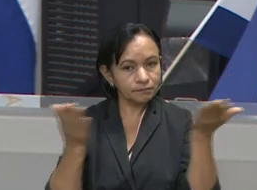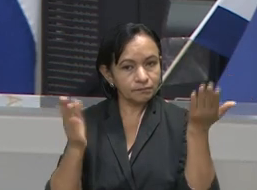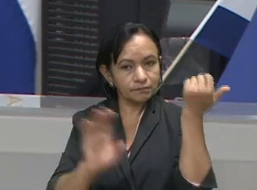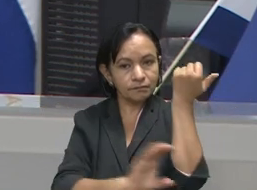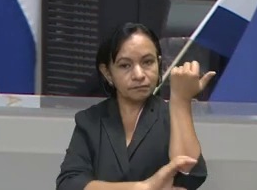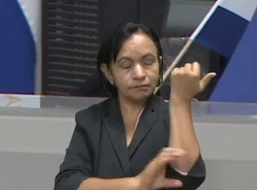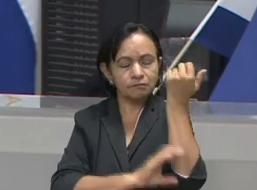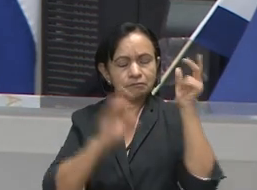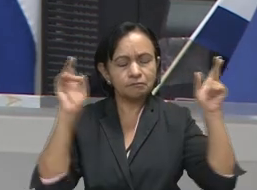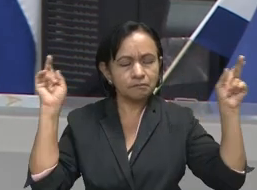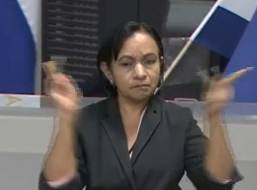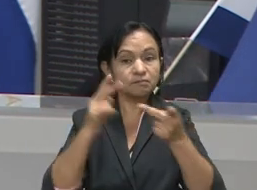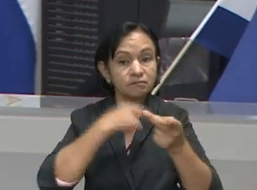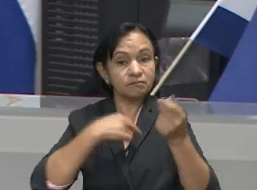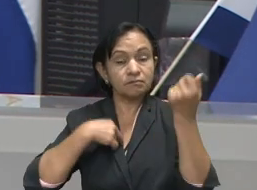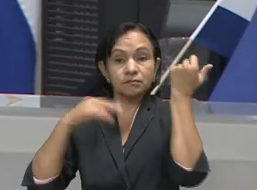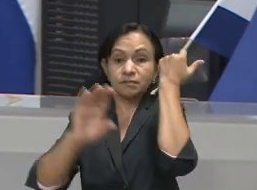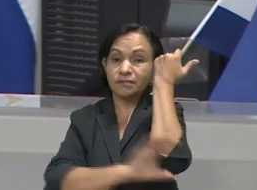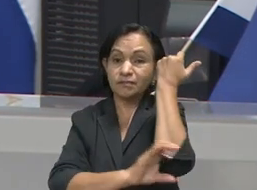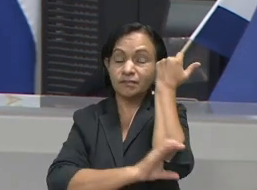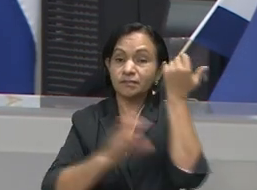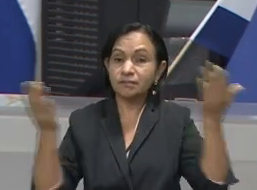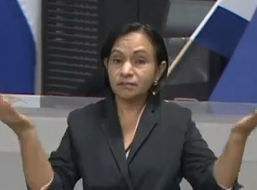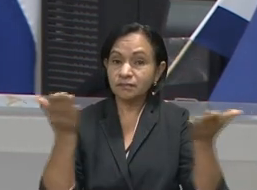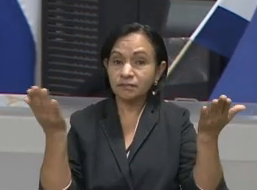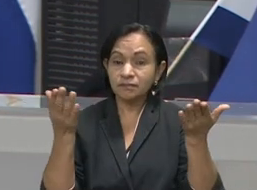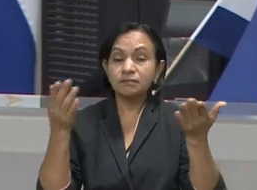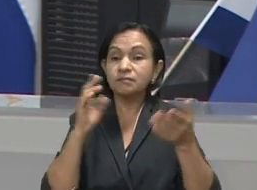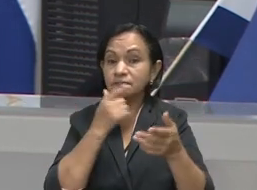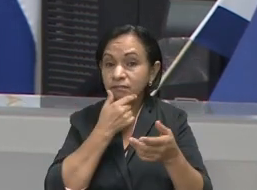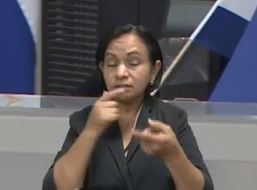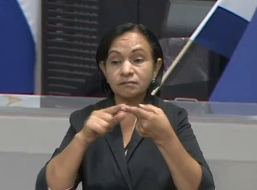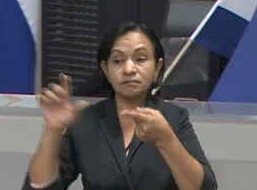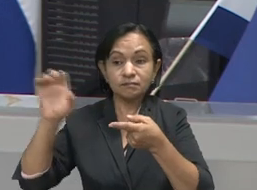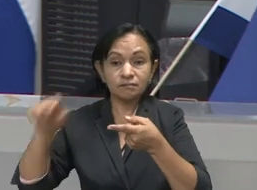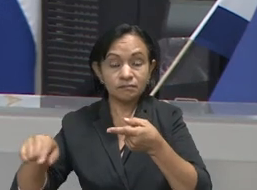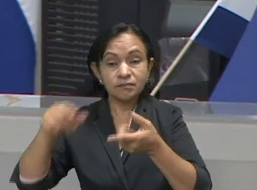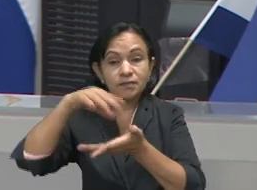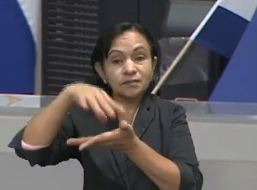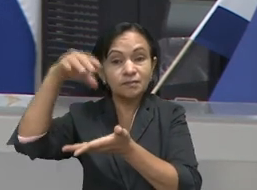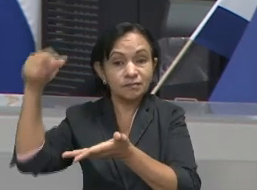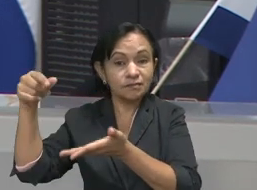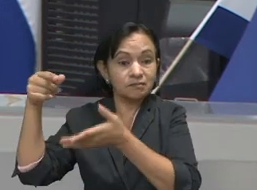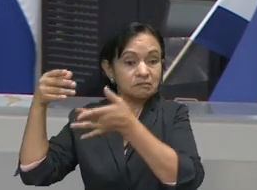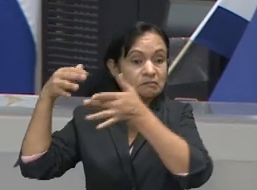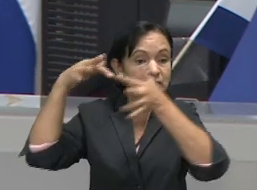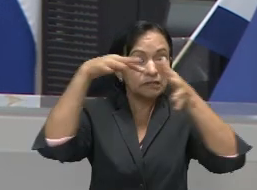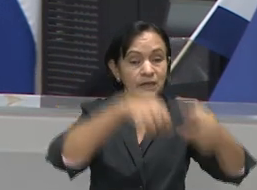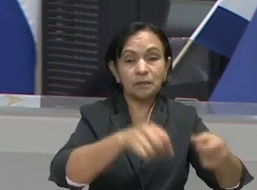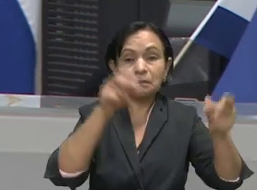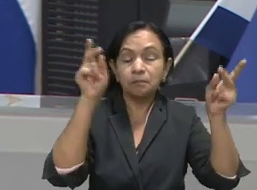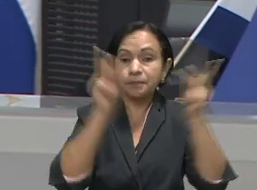Es una barbarie lo que hicieron en Canadá. Los ingleses, los europeos, los franceses.